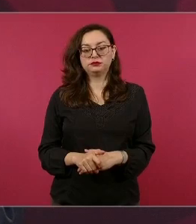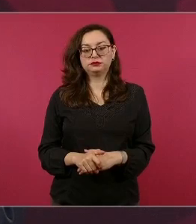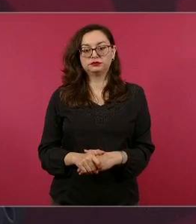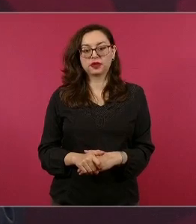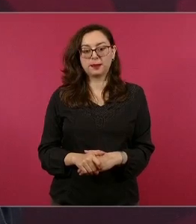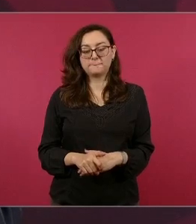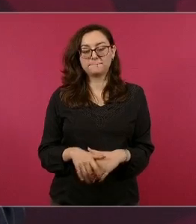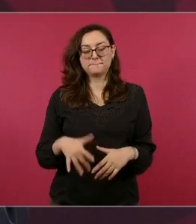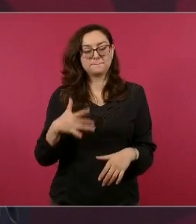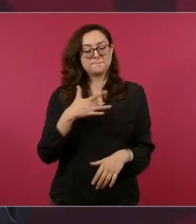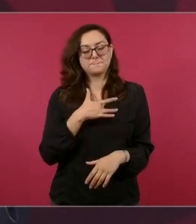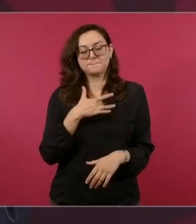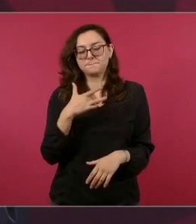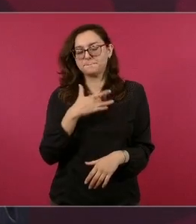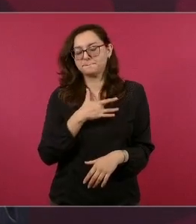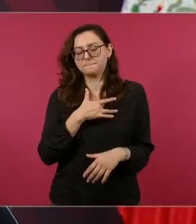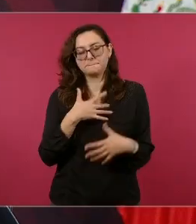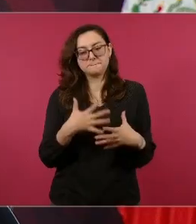Qué bondad,